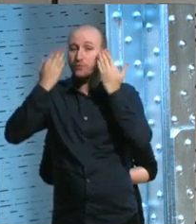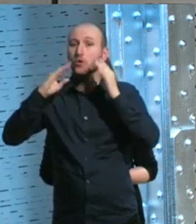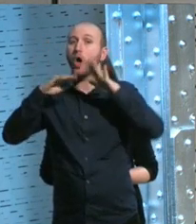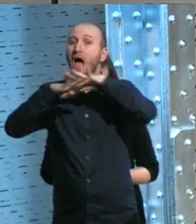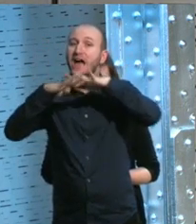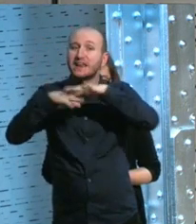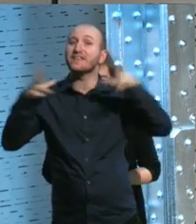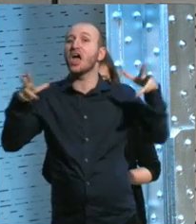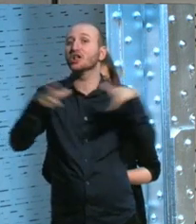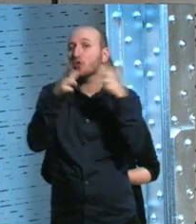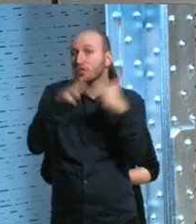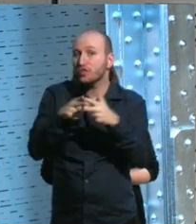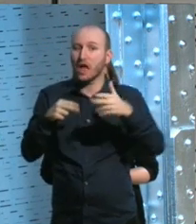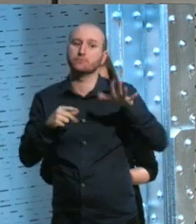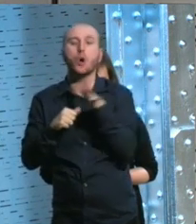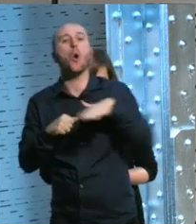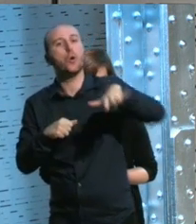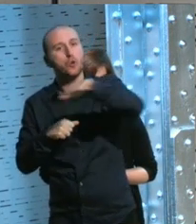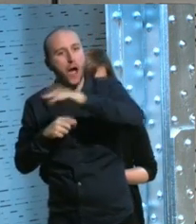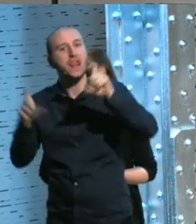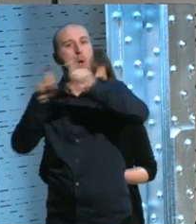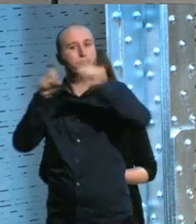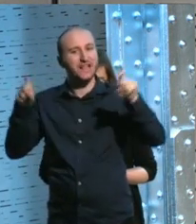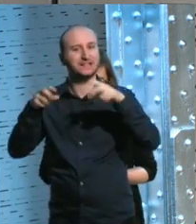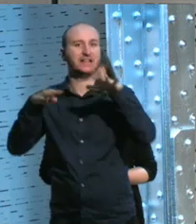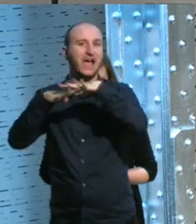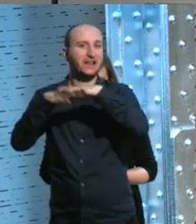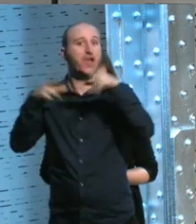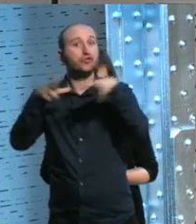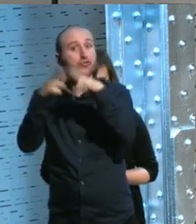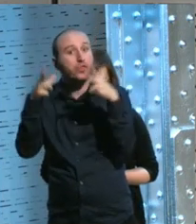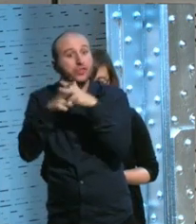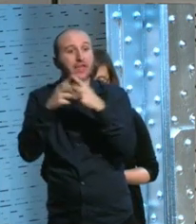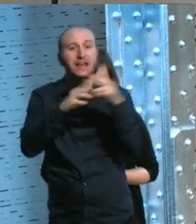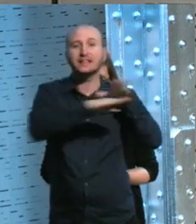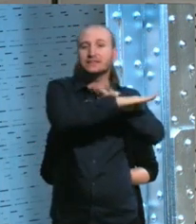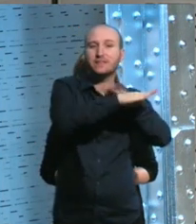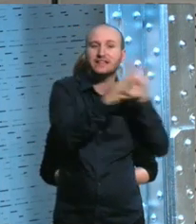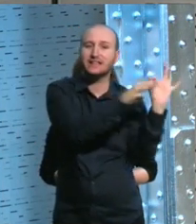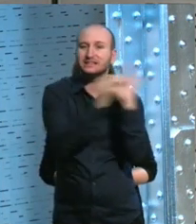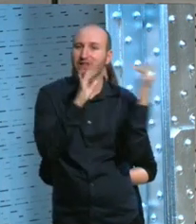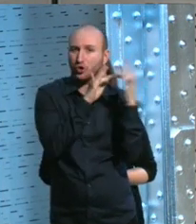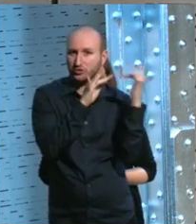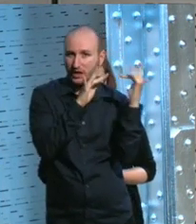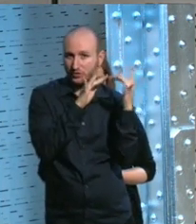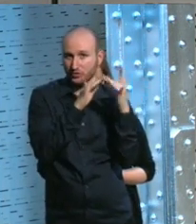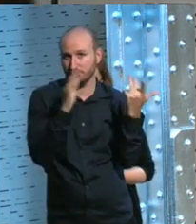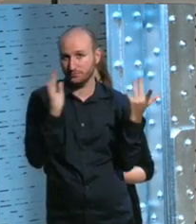social, un sitio de red social, una empresa de redes sociales basada en las relaciones. Quiere